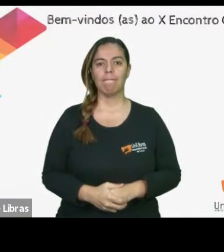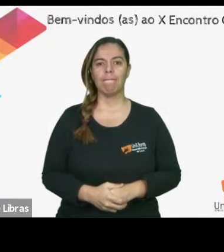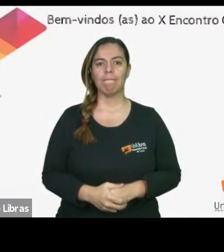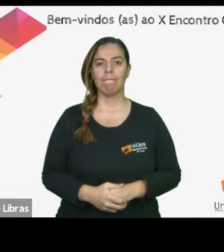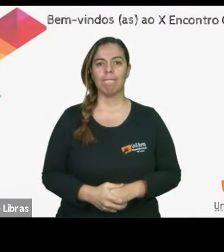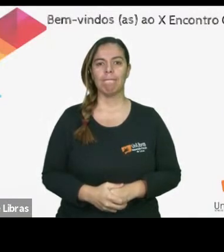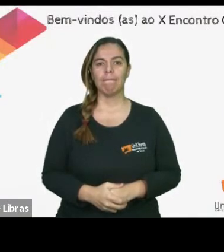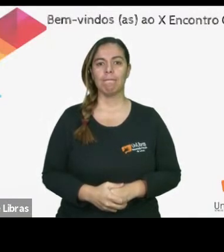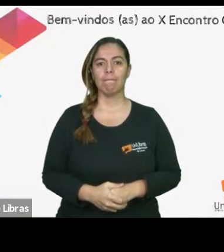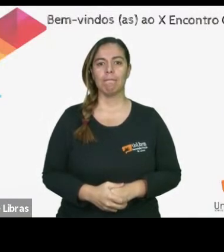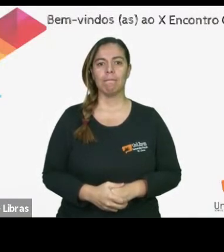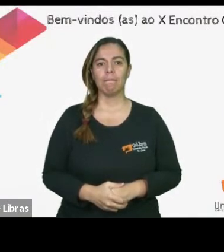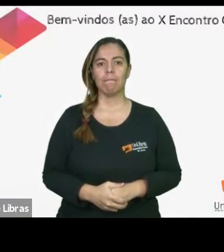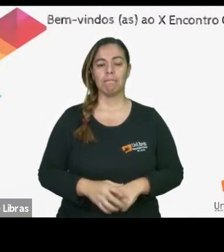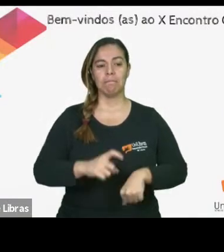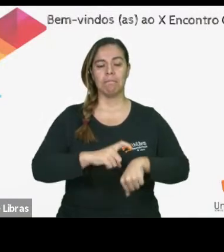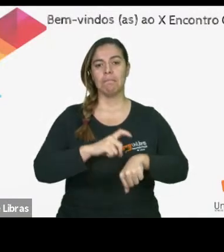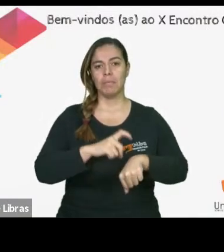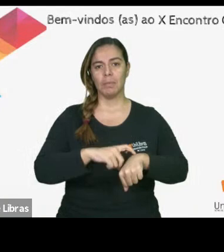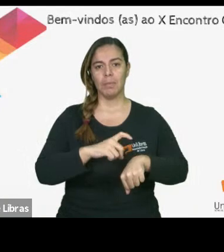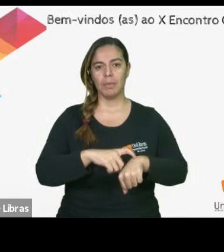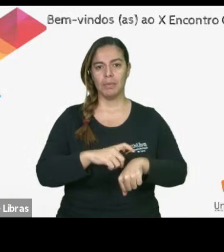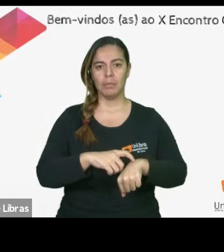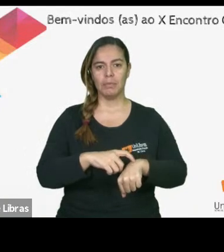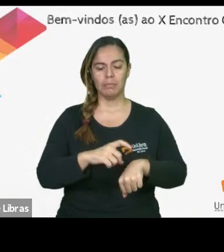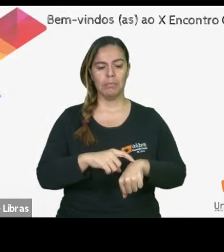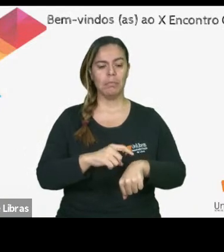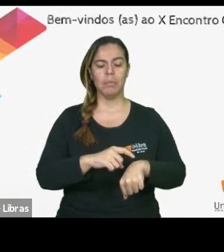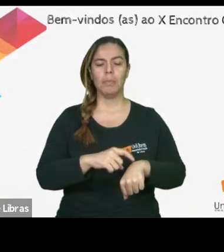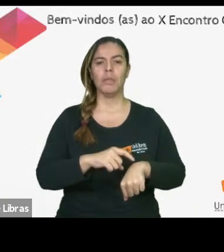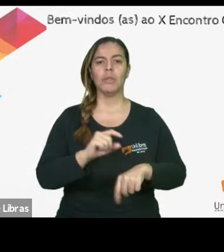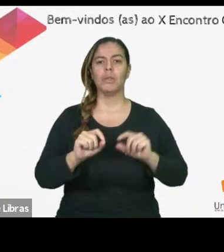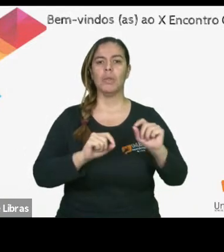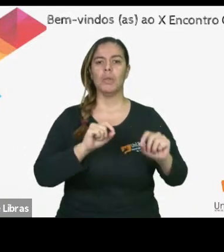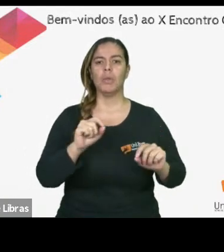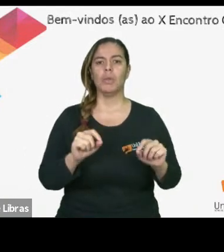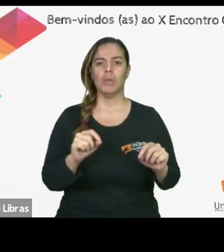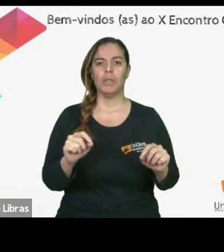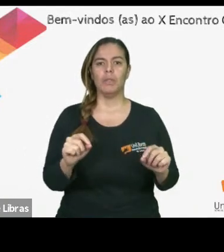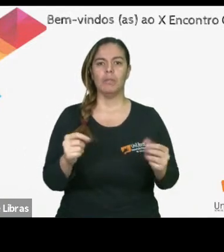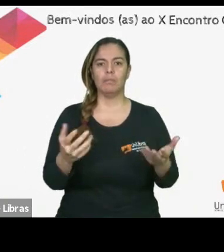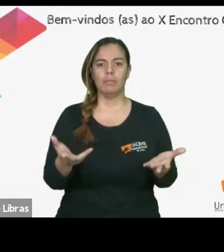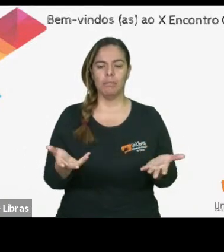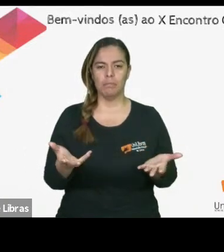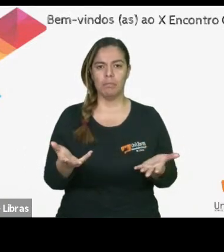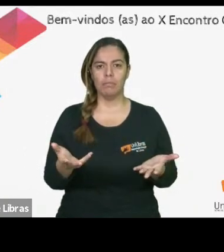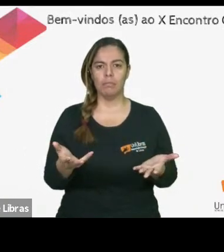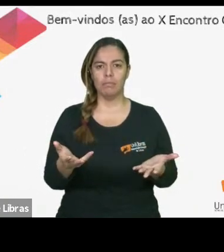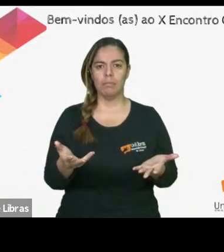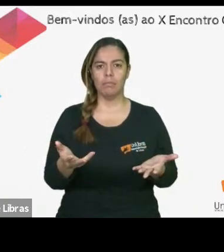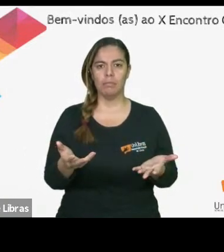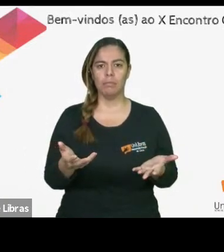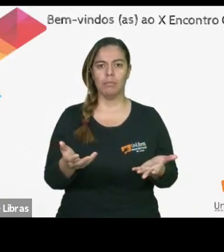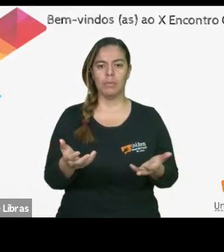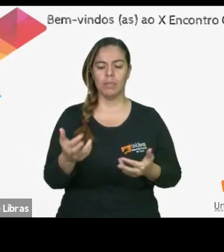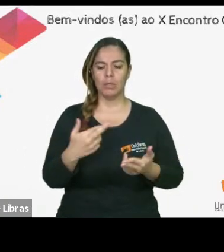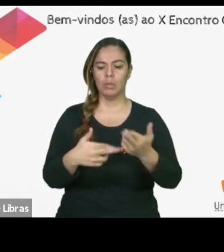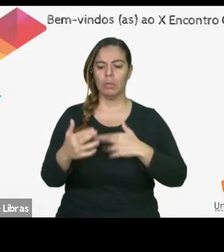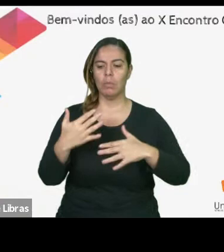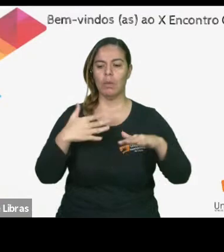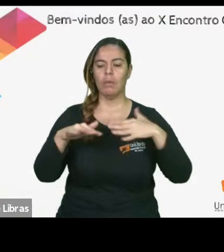¿Sí? En una ola, ¿qué es la ola? Es el puro cambio, es el puro